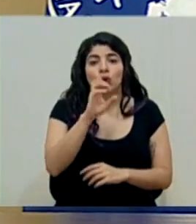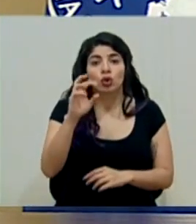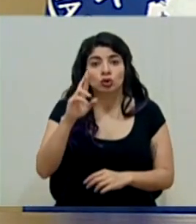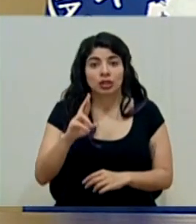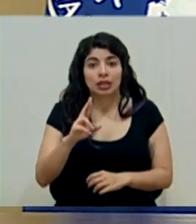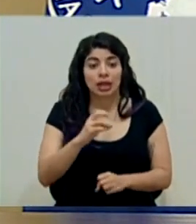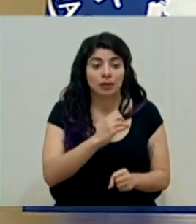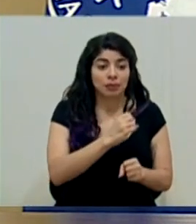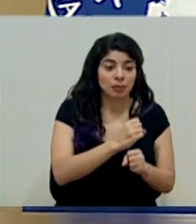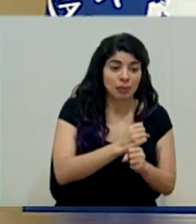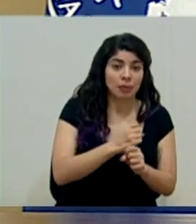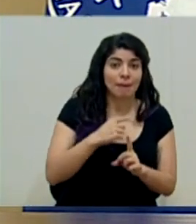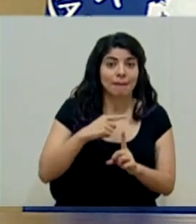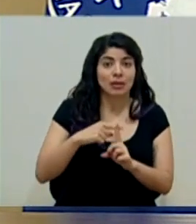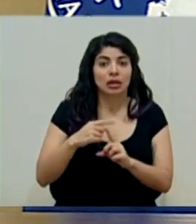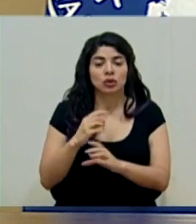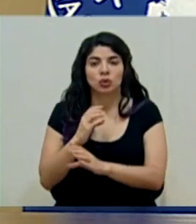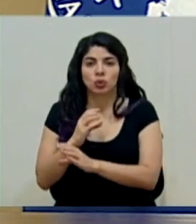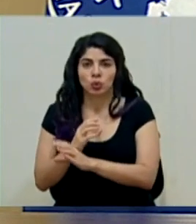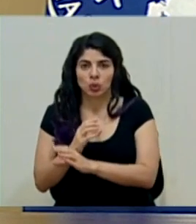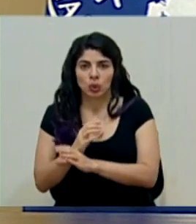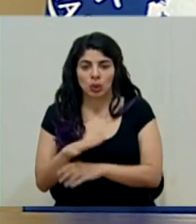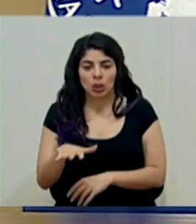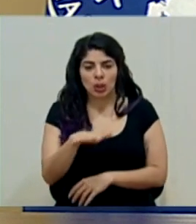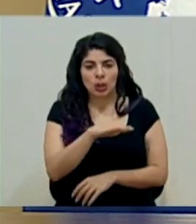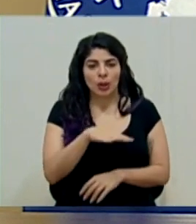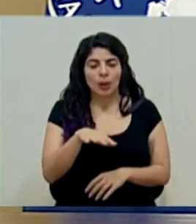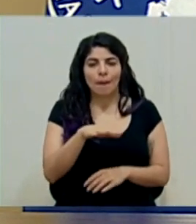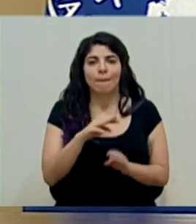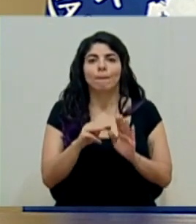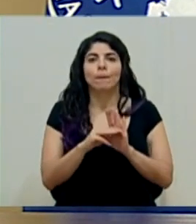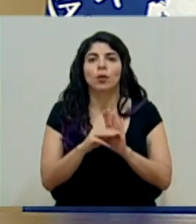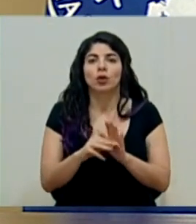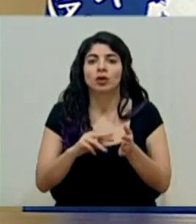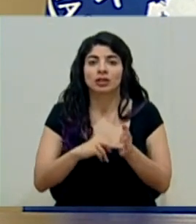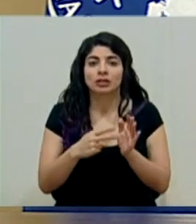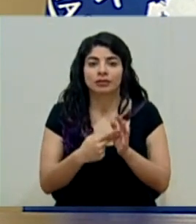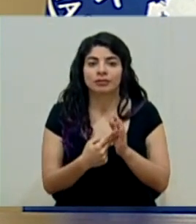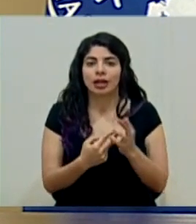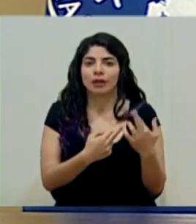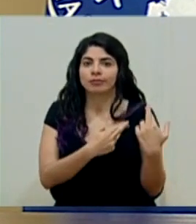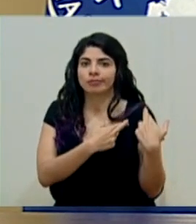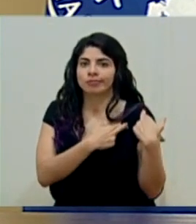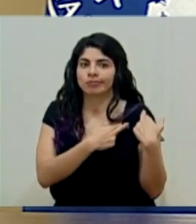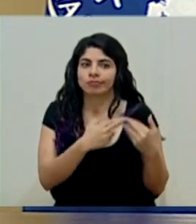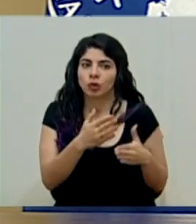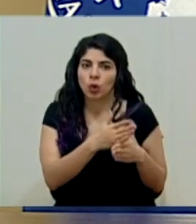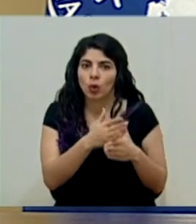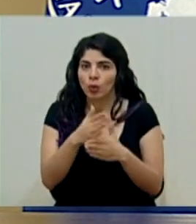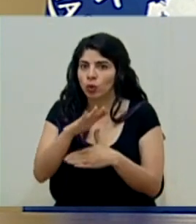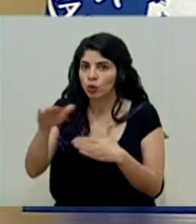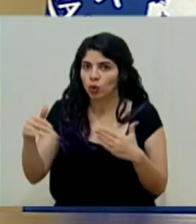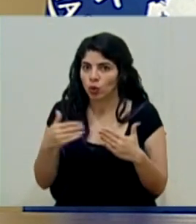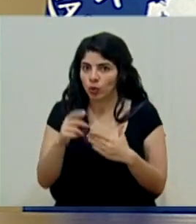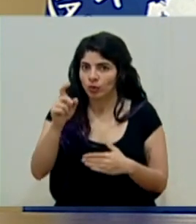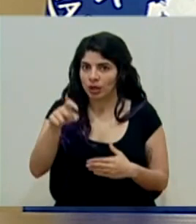Rica trabaja y se cuida, en un modelo de corresponsabilidad o de responsabilidad